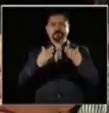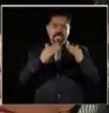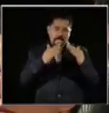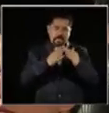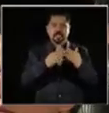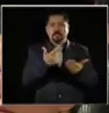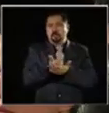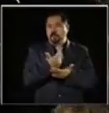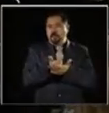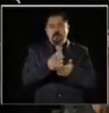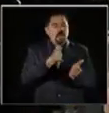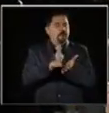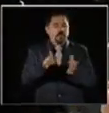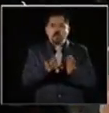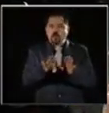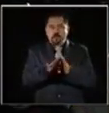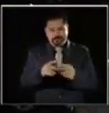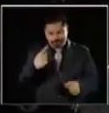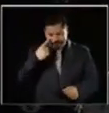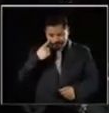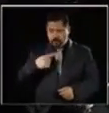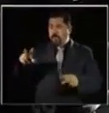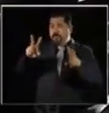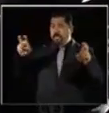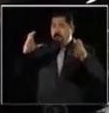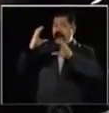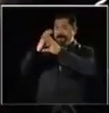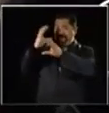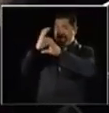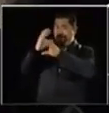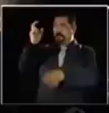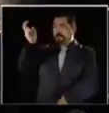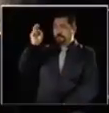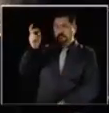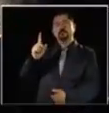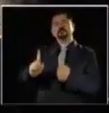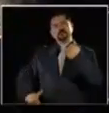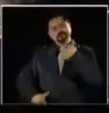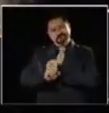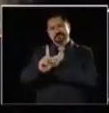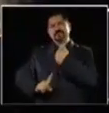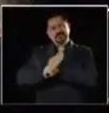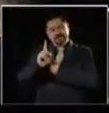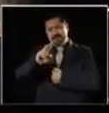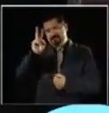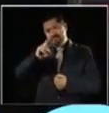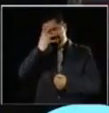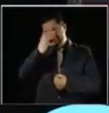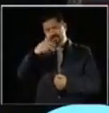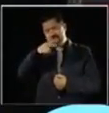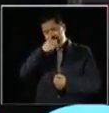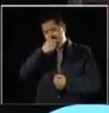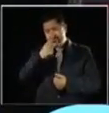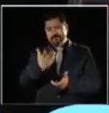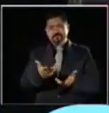bueno mira en el tema del transporte es un problema serio que estamos atravesando en la ciudad hermosillo no hay